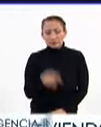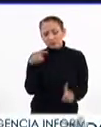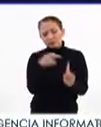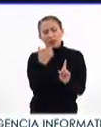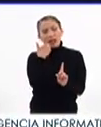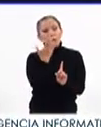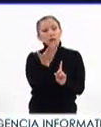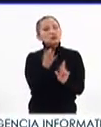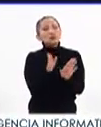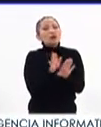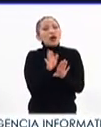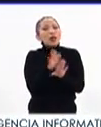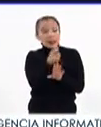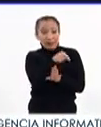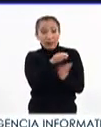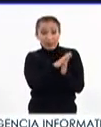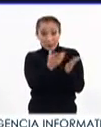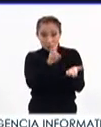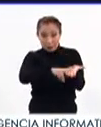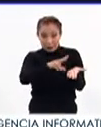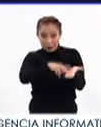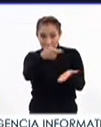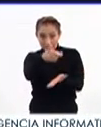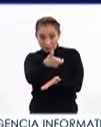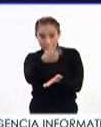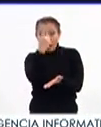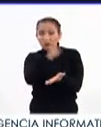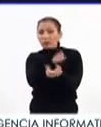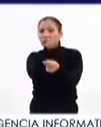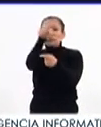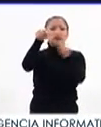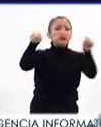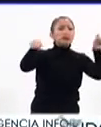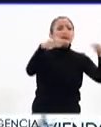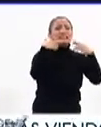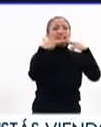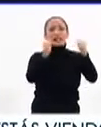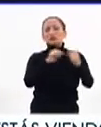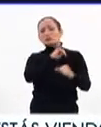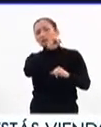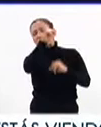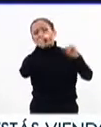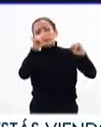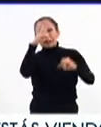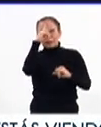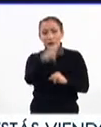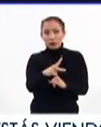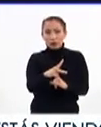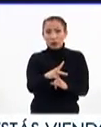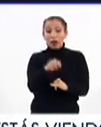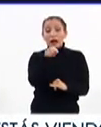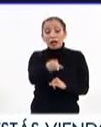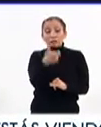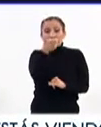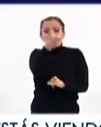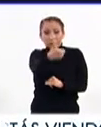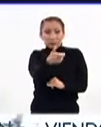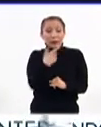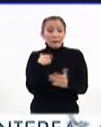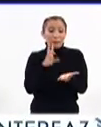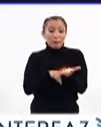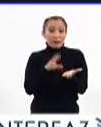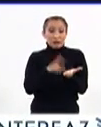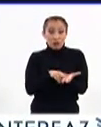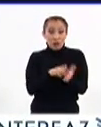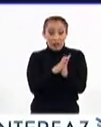intención es llegar con estos precios hasta la última ranchería de este país. Que la economía, el